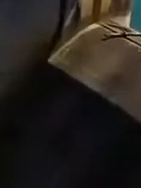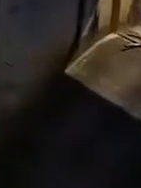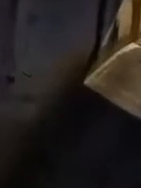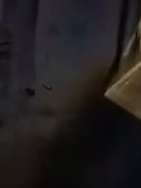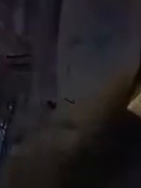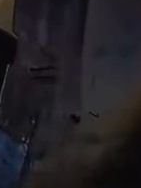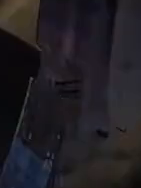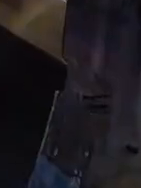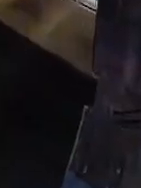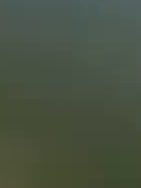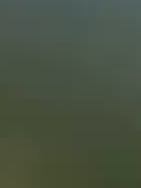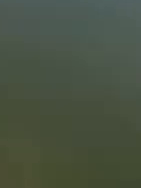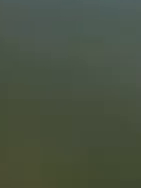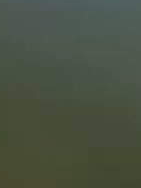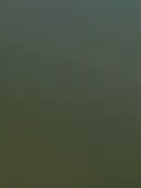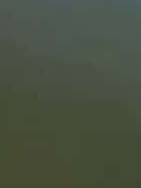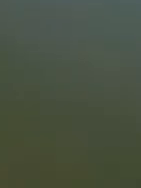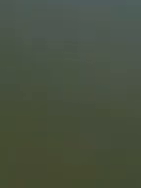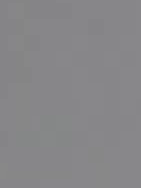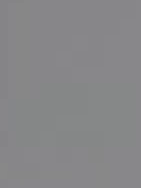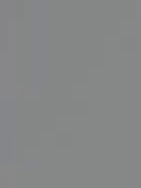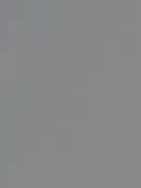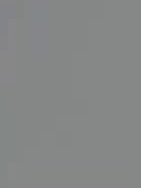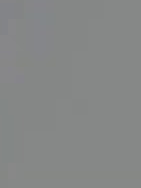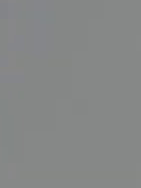público de nuestras aguas.